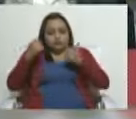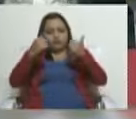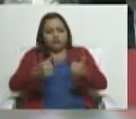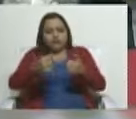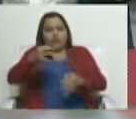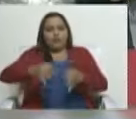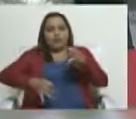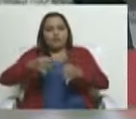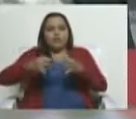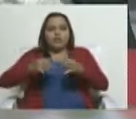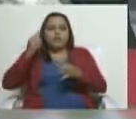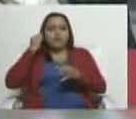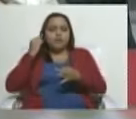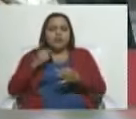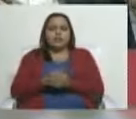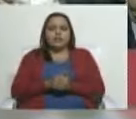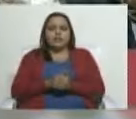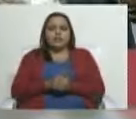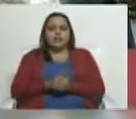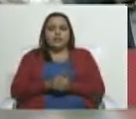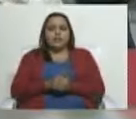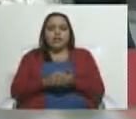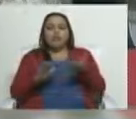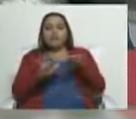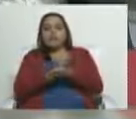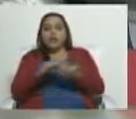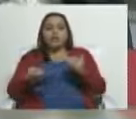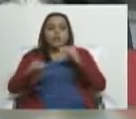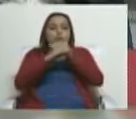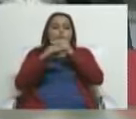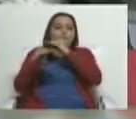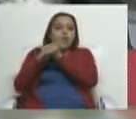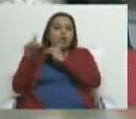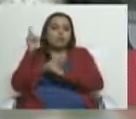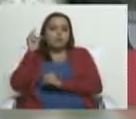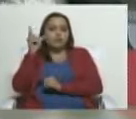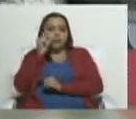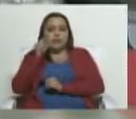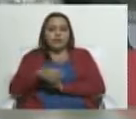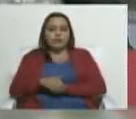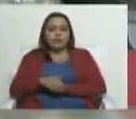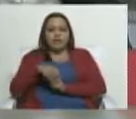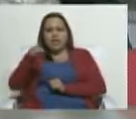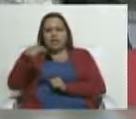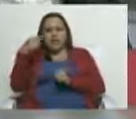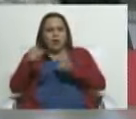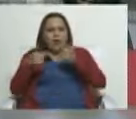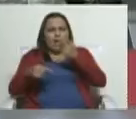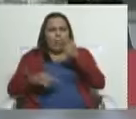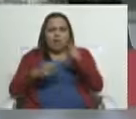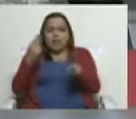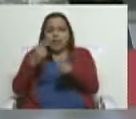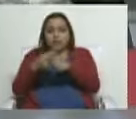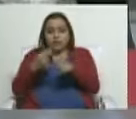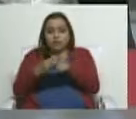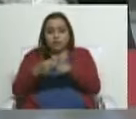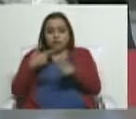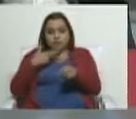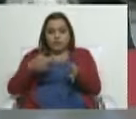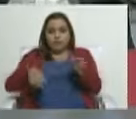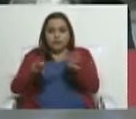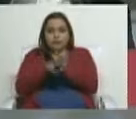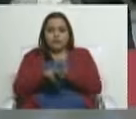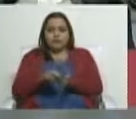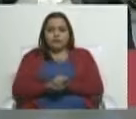mujer en este contexto sobre el término de la igualdad, y eso genera unos elementos mucho más peligrosos. Vuelvo y lo repito,